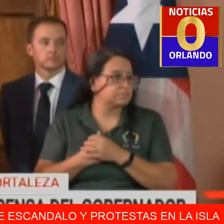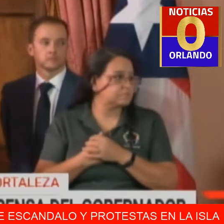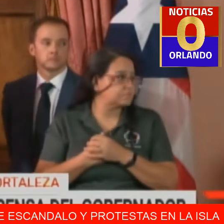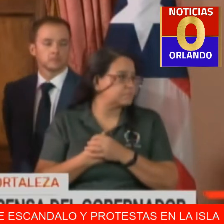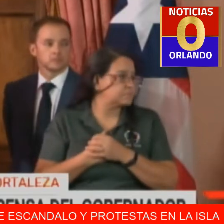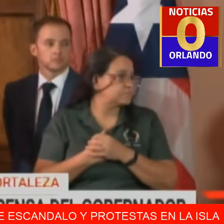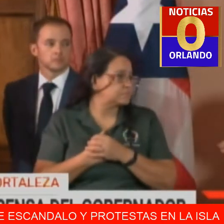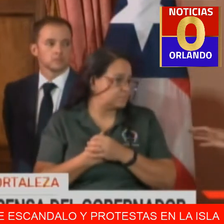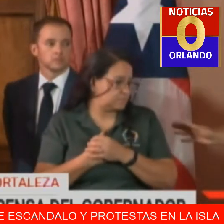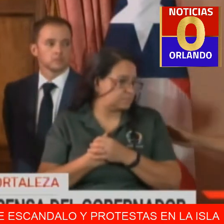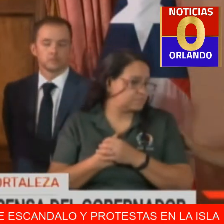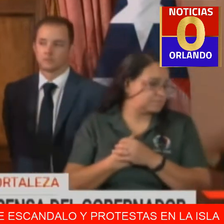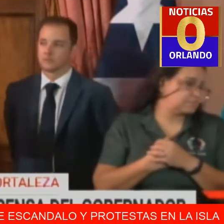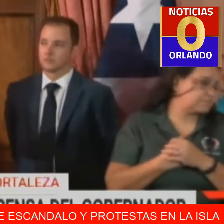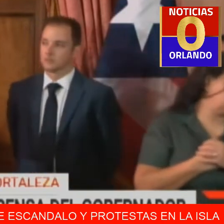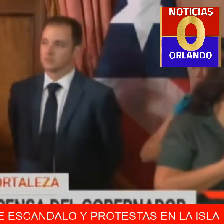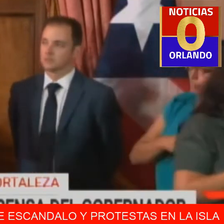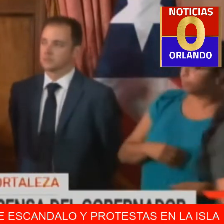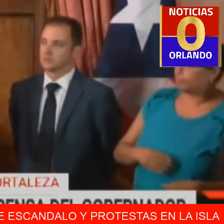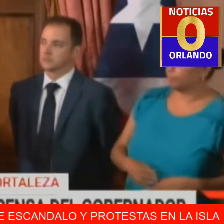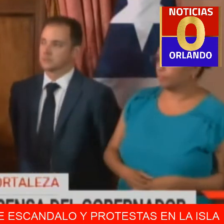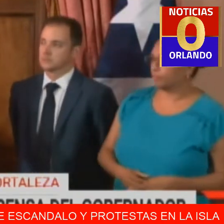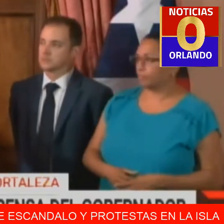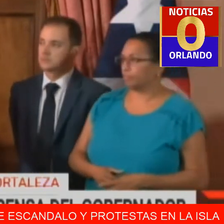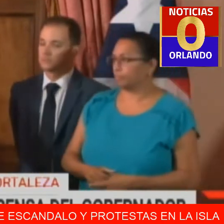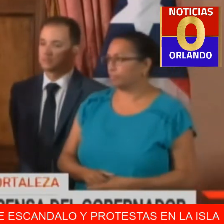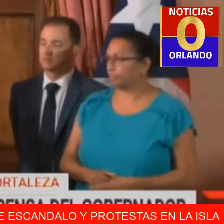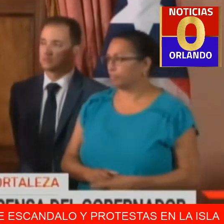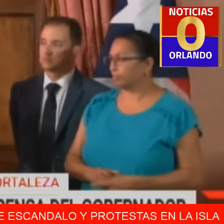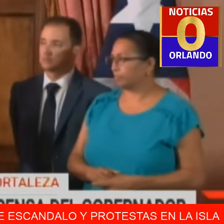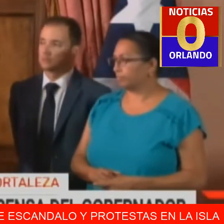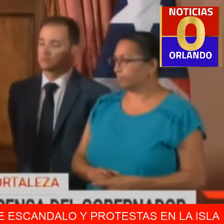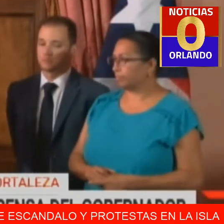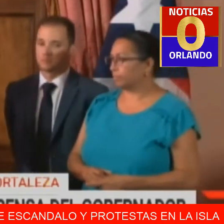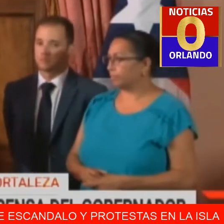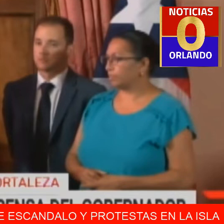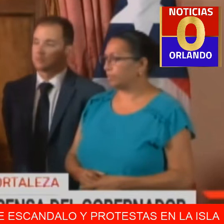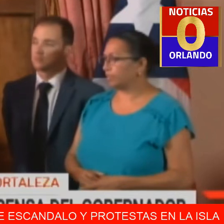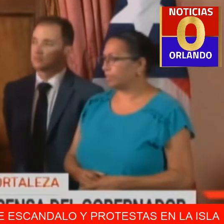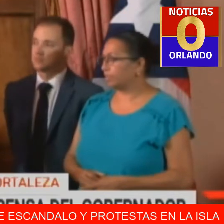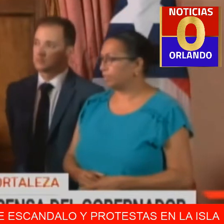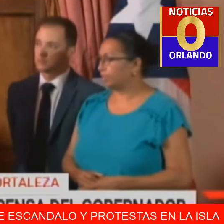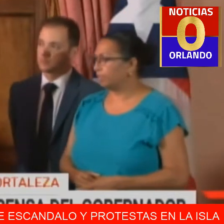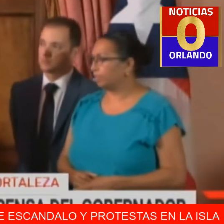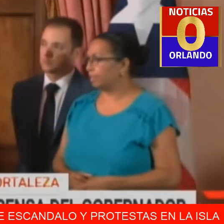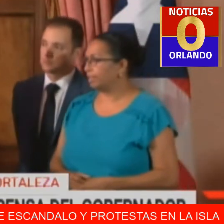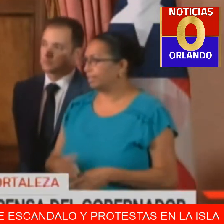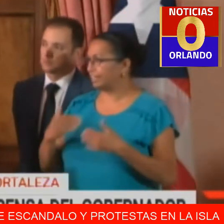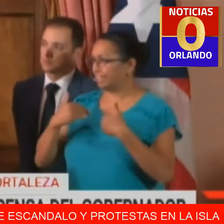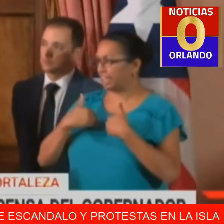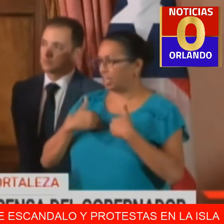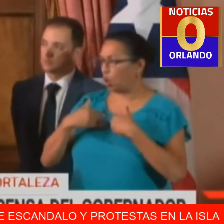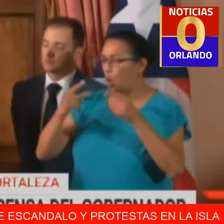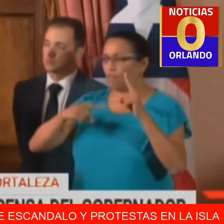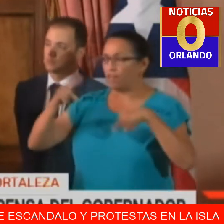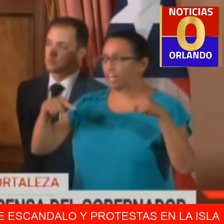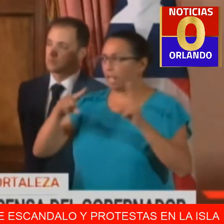Se pasa a guardar este aspecto de la legislatura, pero se va a hacer esto.